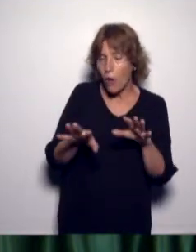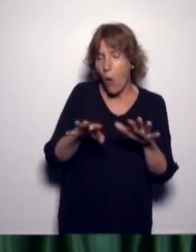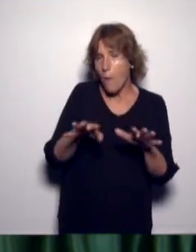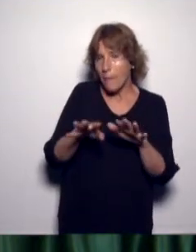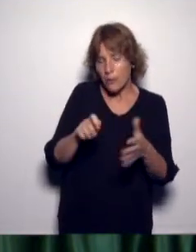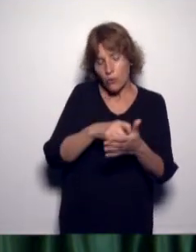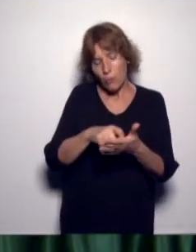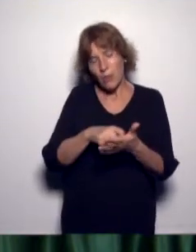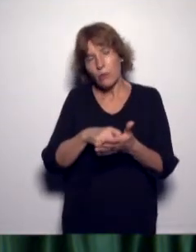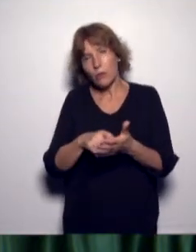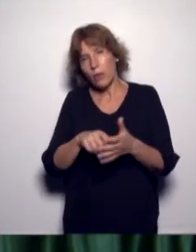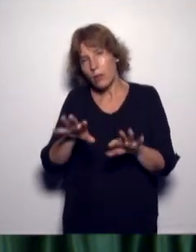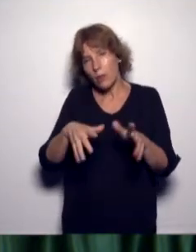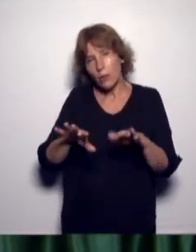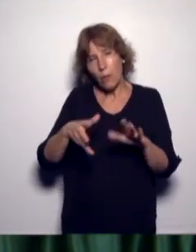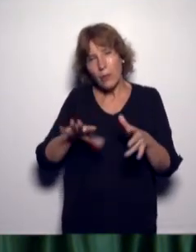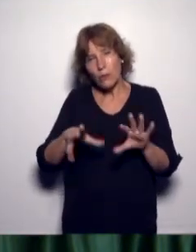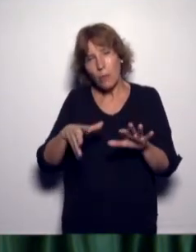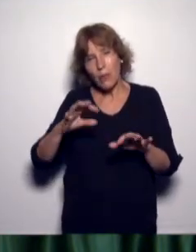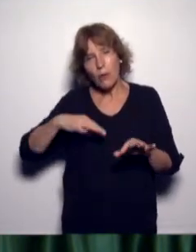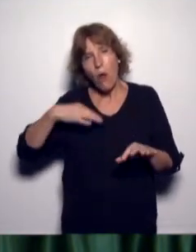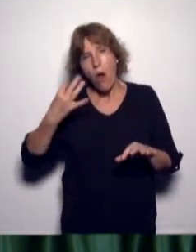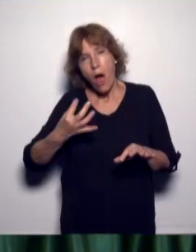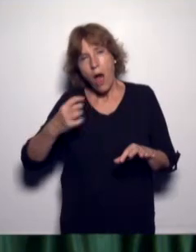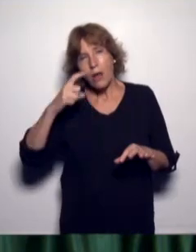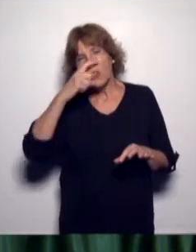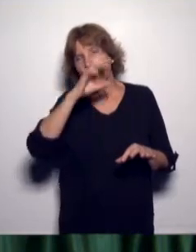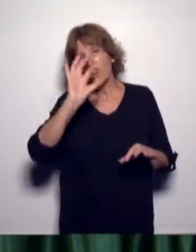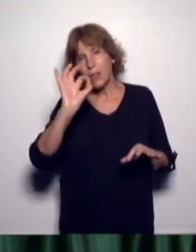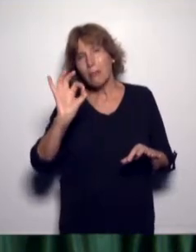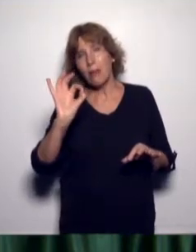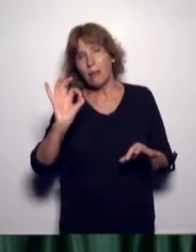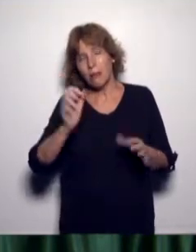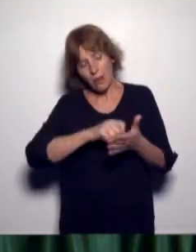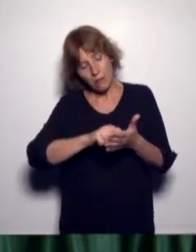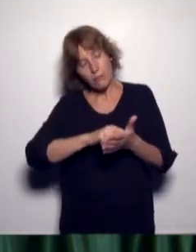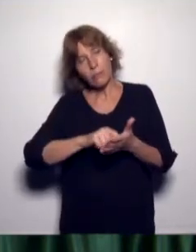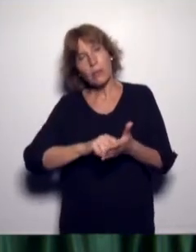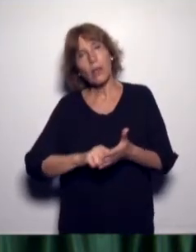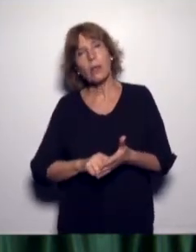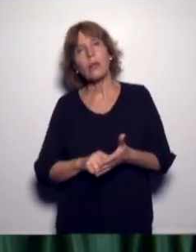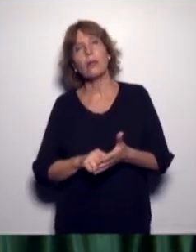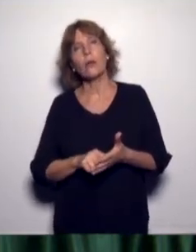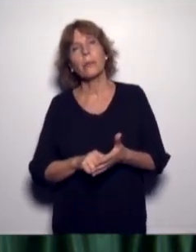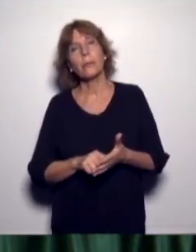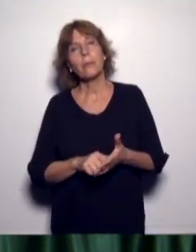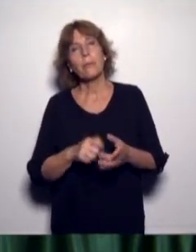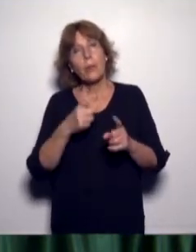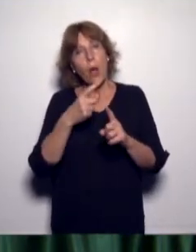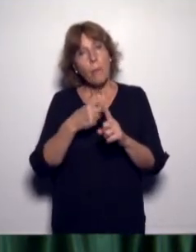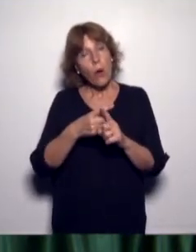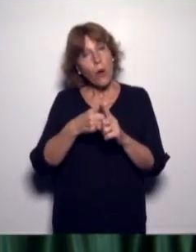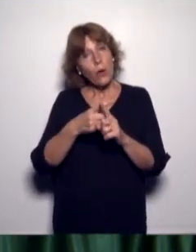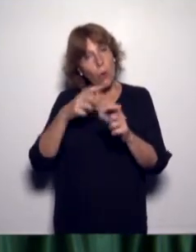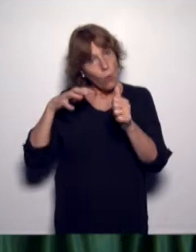escrito alrededor de los años 70, después de Cristo, obviamente, por un